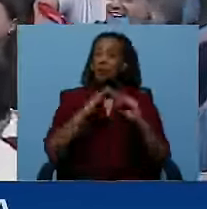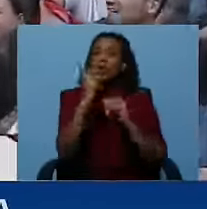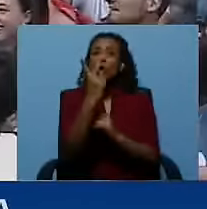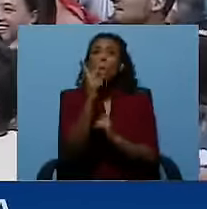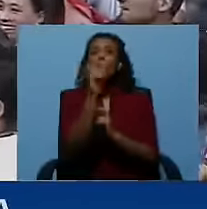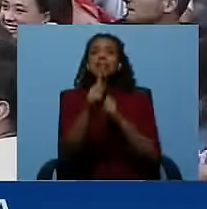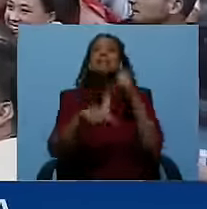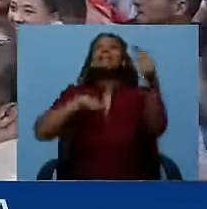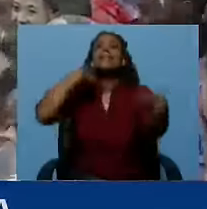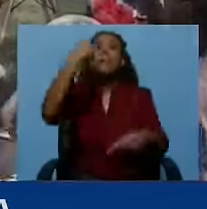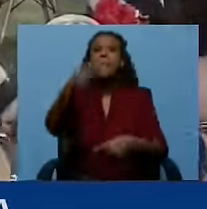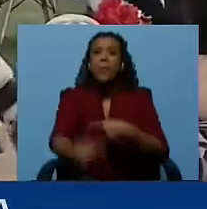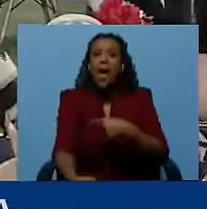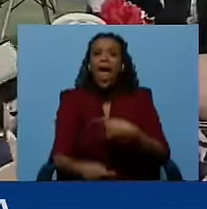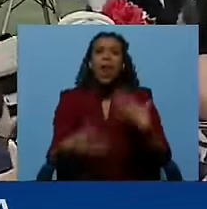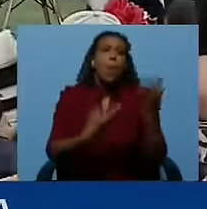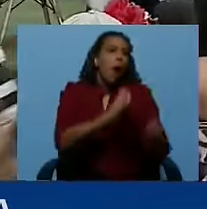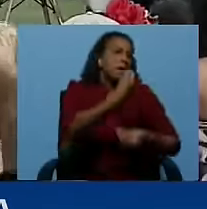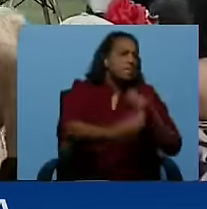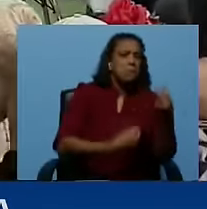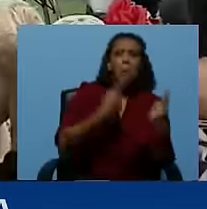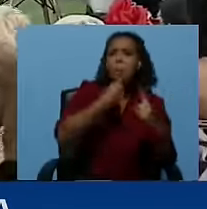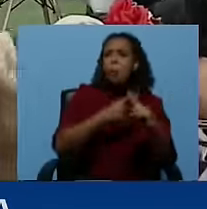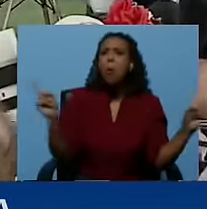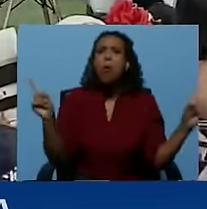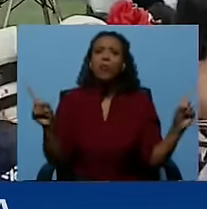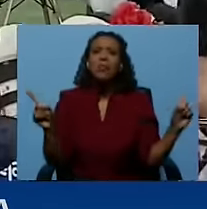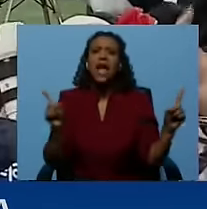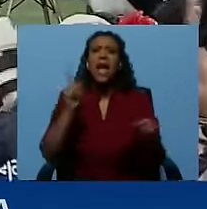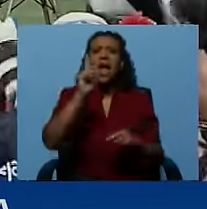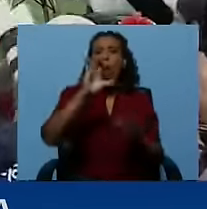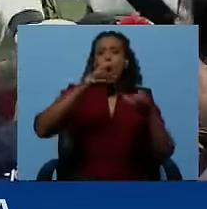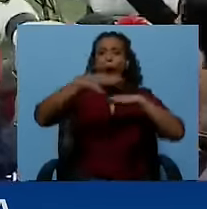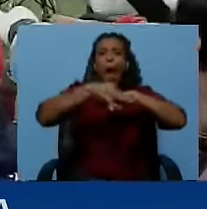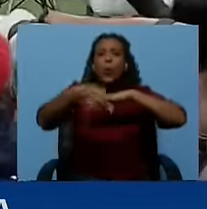2 meses después, lo hacemos en Los Roques.